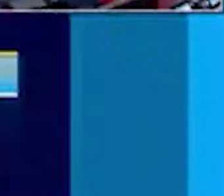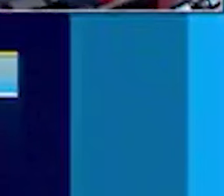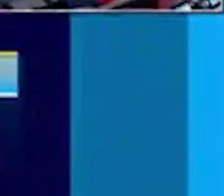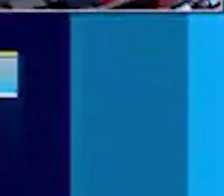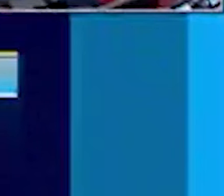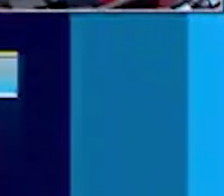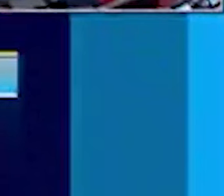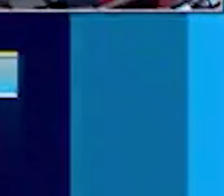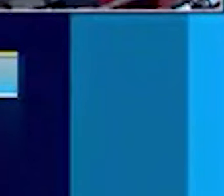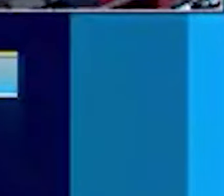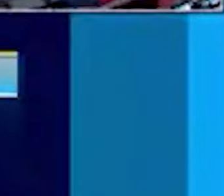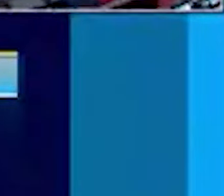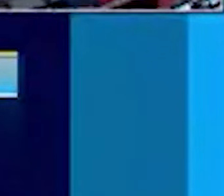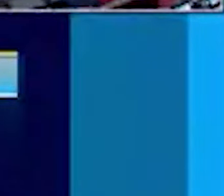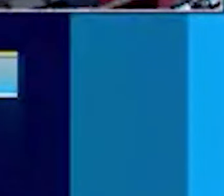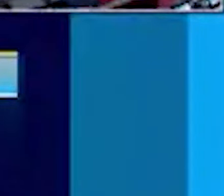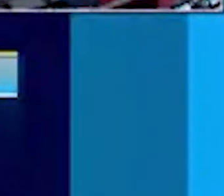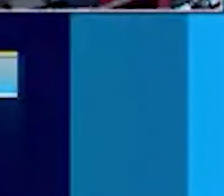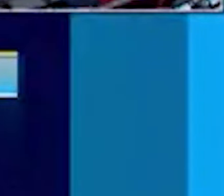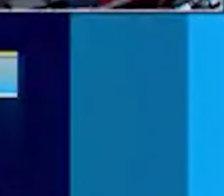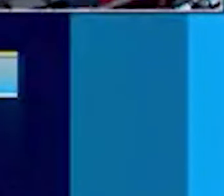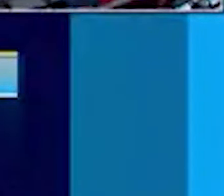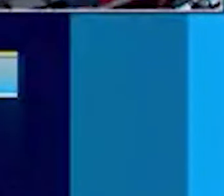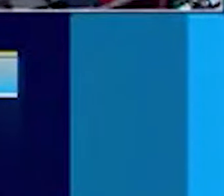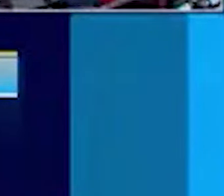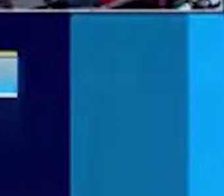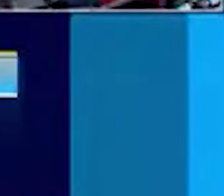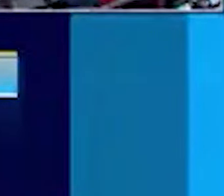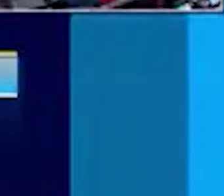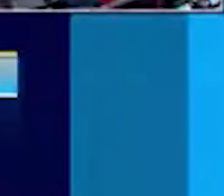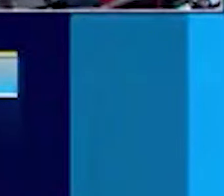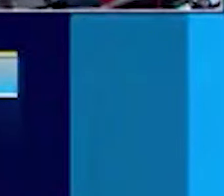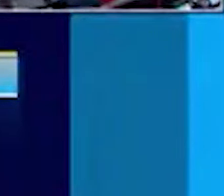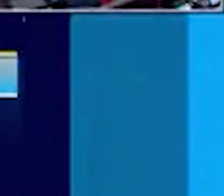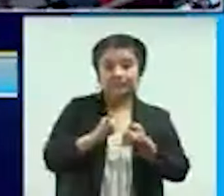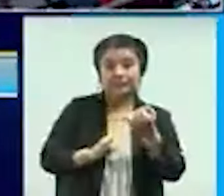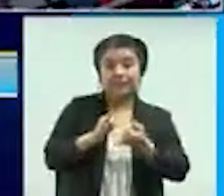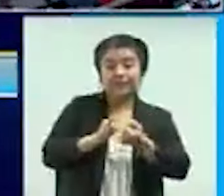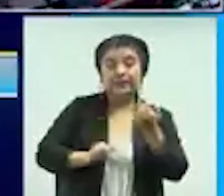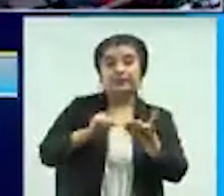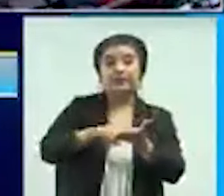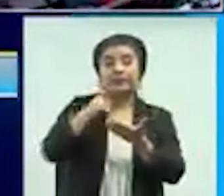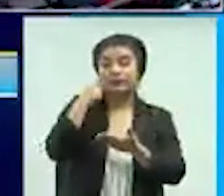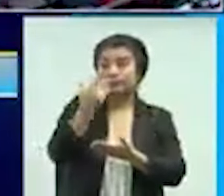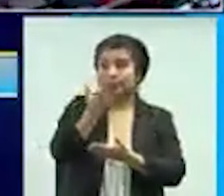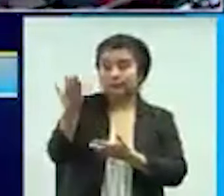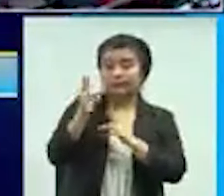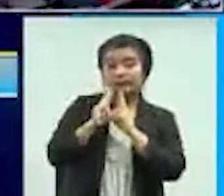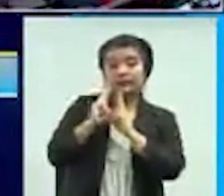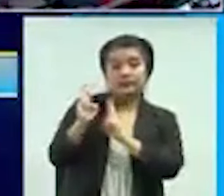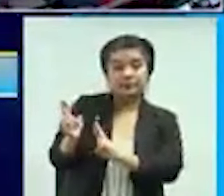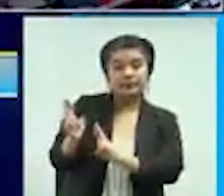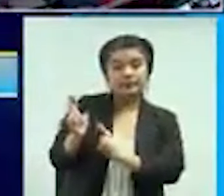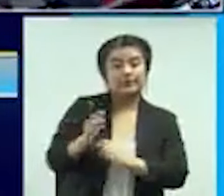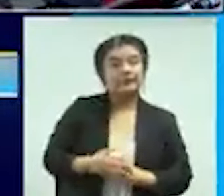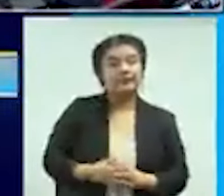Señores representantes, en este momento se cierra la votación. El resultado de la votación es el siguiente.